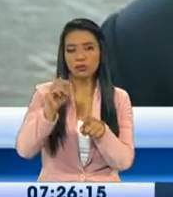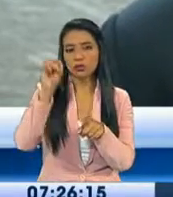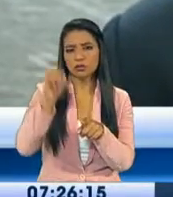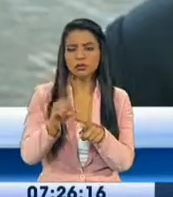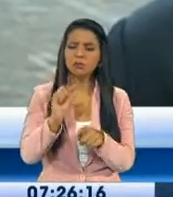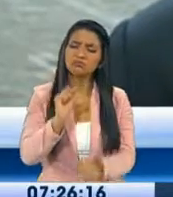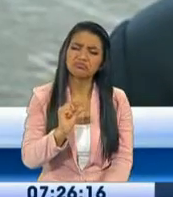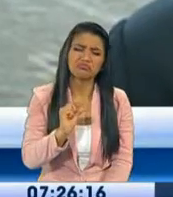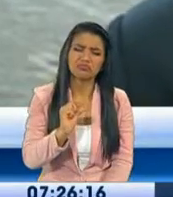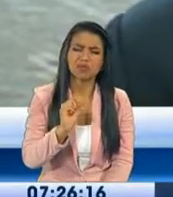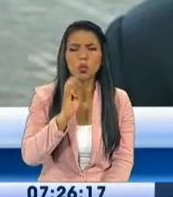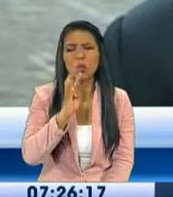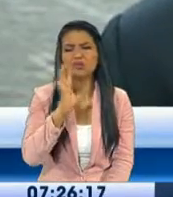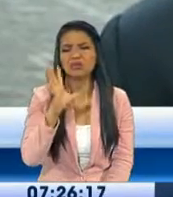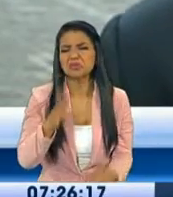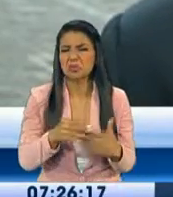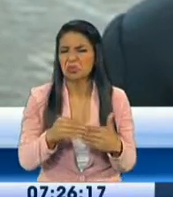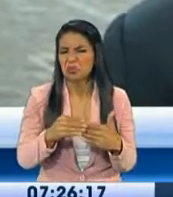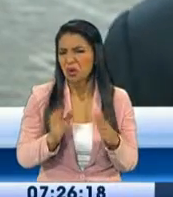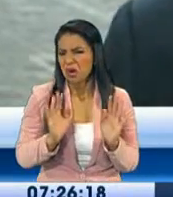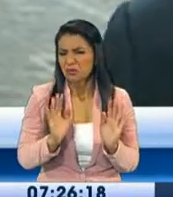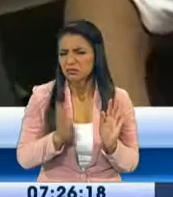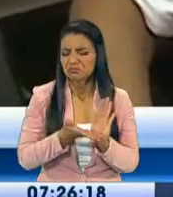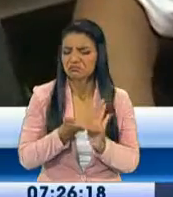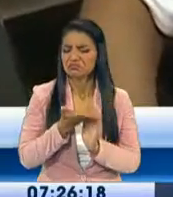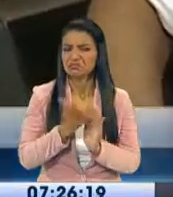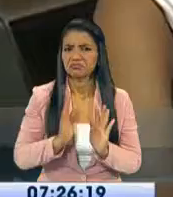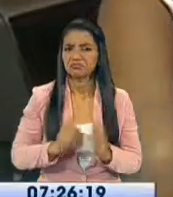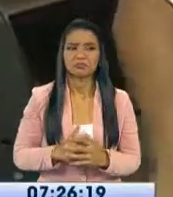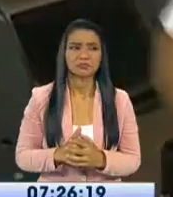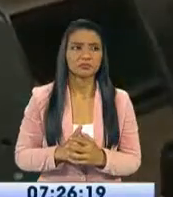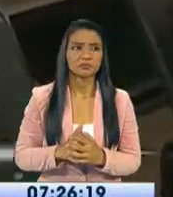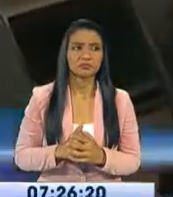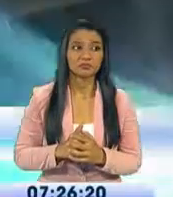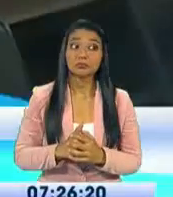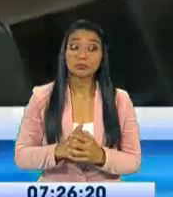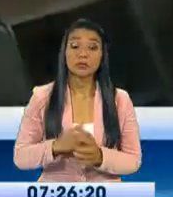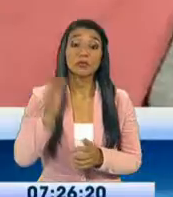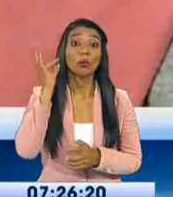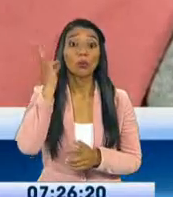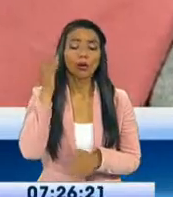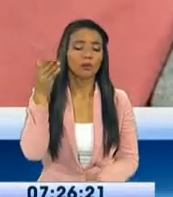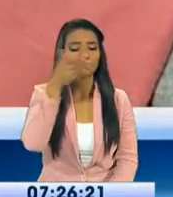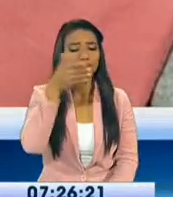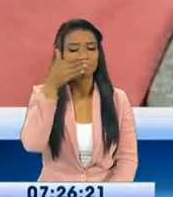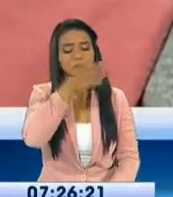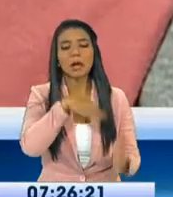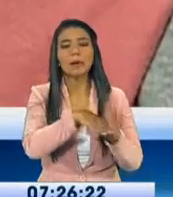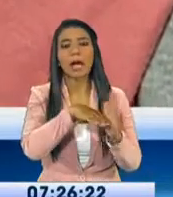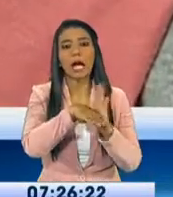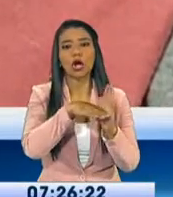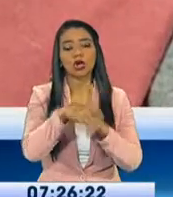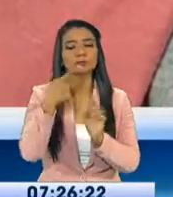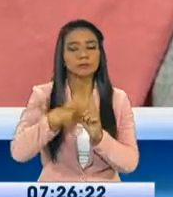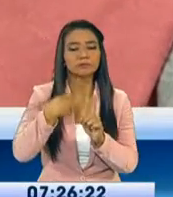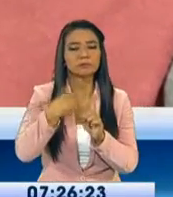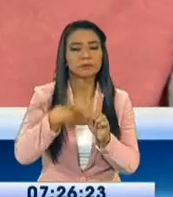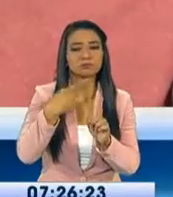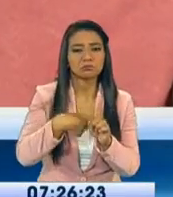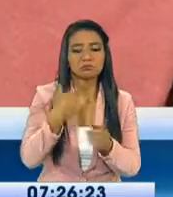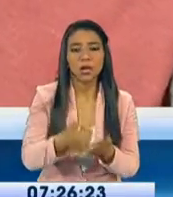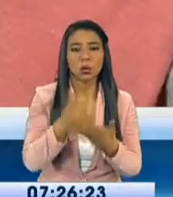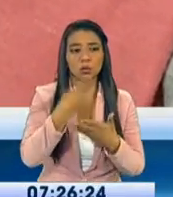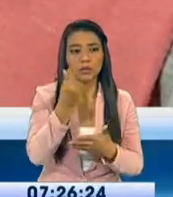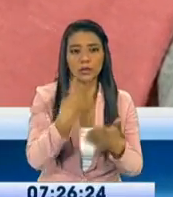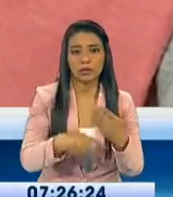mínimo, subirán unos 4 o 5 dólares. Patricia Guamba va todos los meses al banco para recibir el dinero que le ayuda a